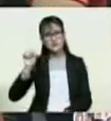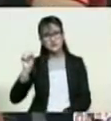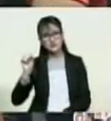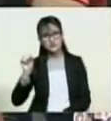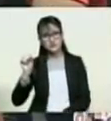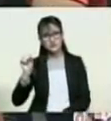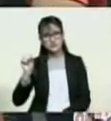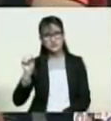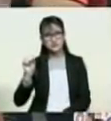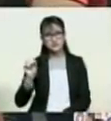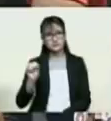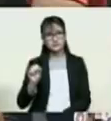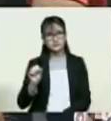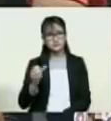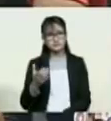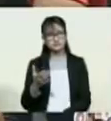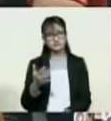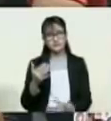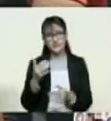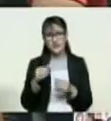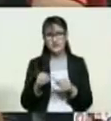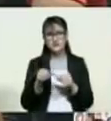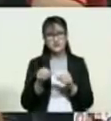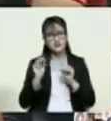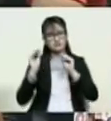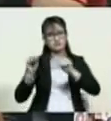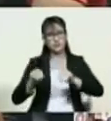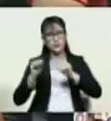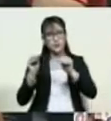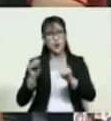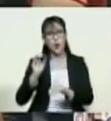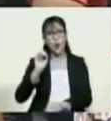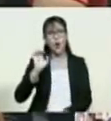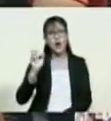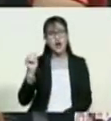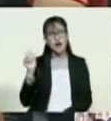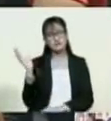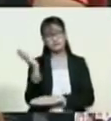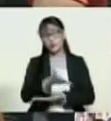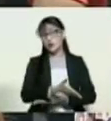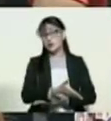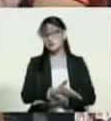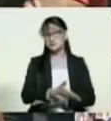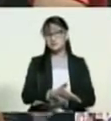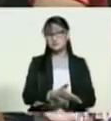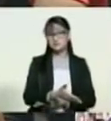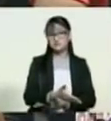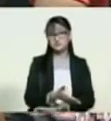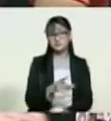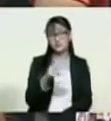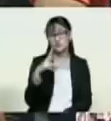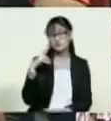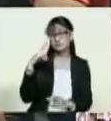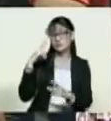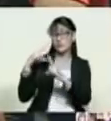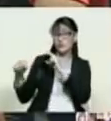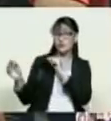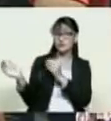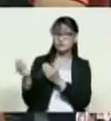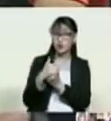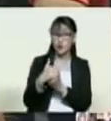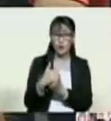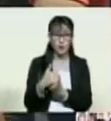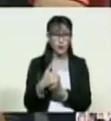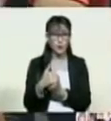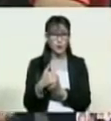Venezuela sigue diciéndole a la Organización de Estados Americanos, te derrotamos, tuviste que irte por los rincones